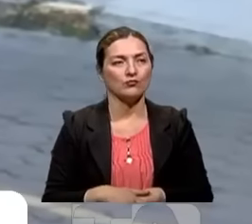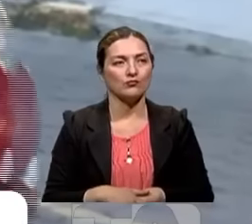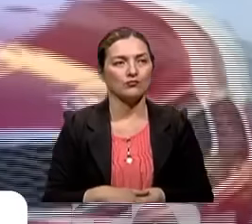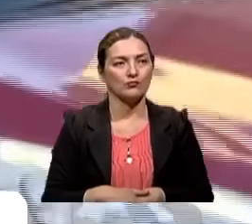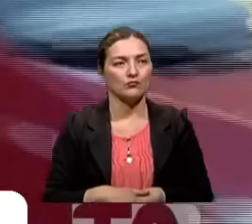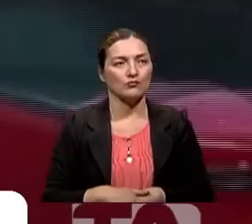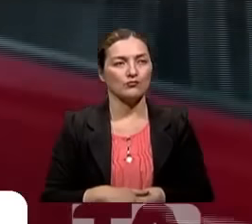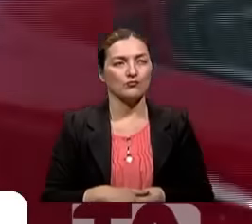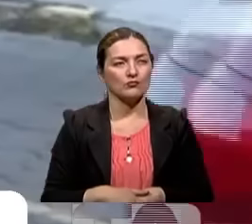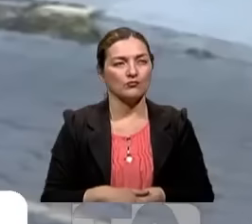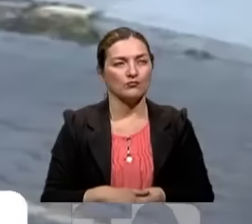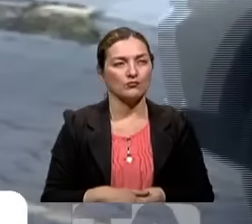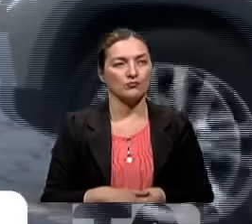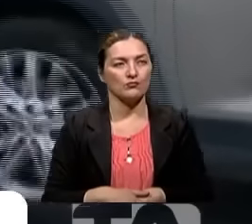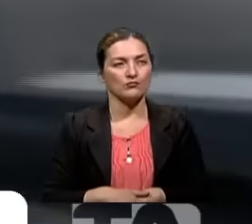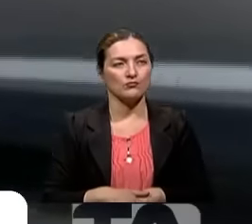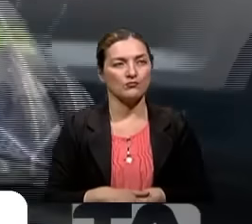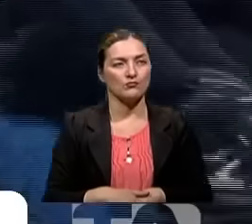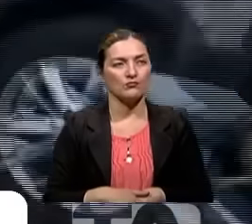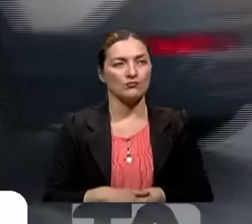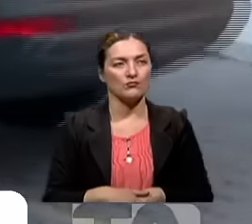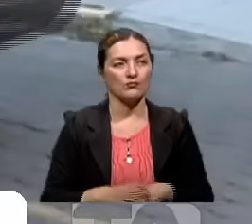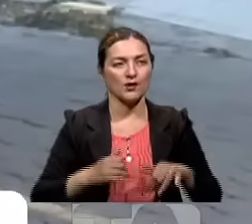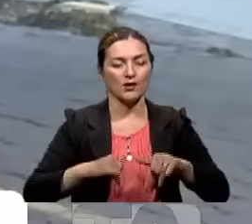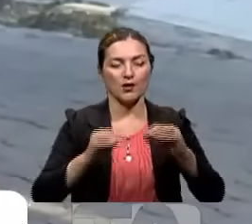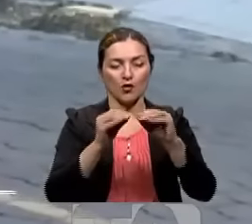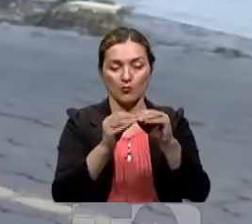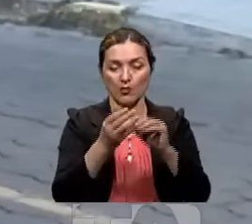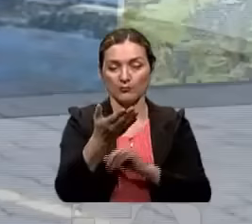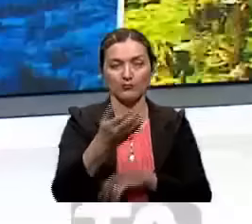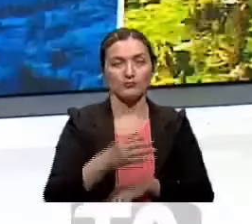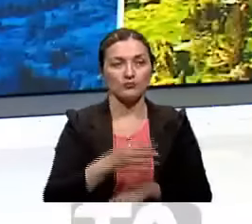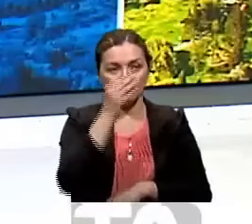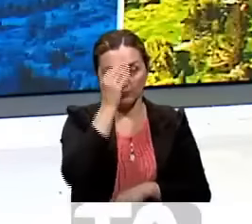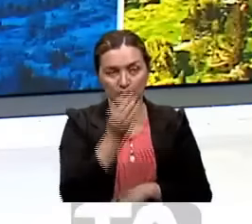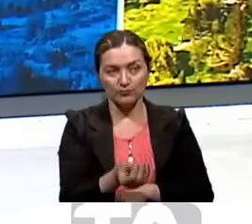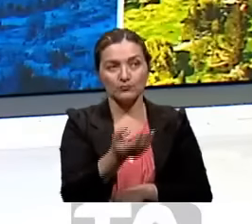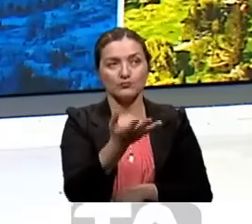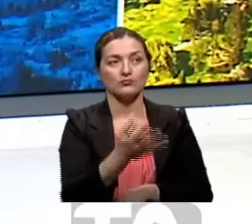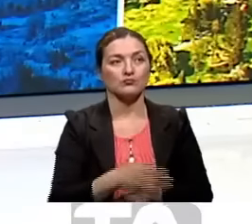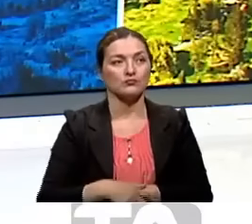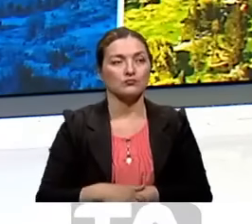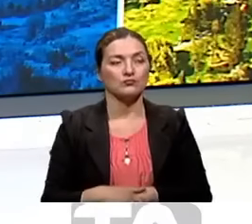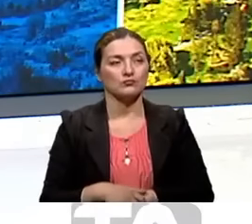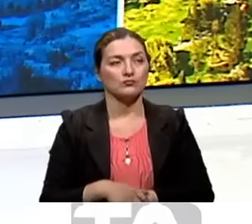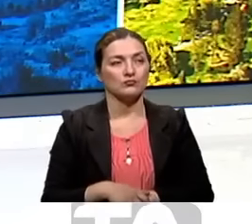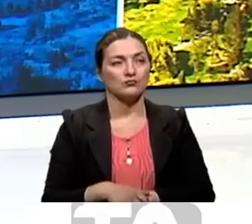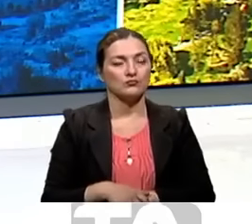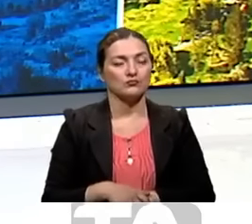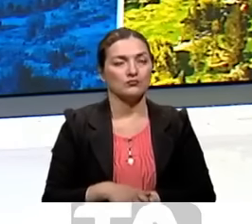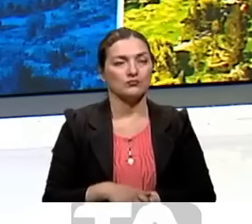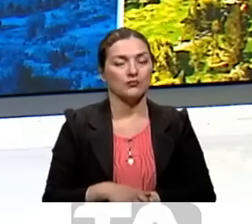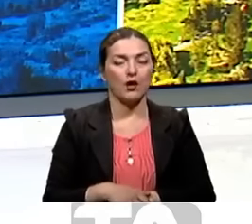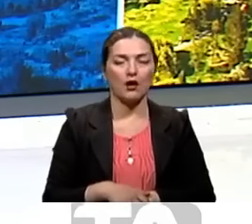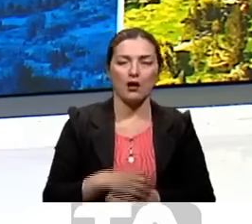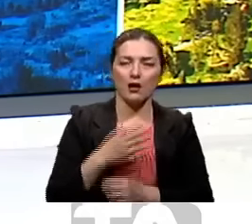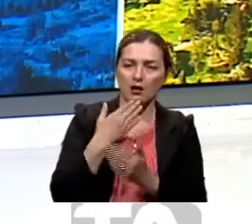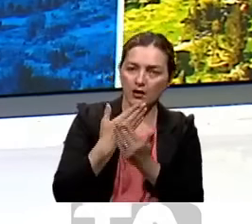capital. Con estas imágenes y con esta información, nosotros nuevamente retornamos con ustedes en estudios. Muy buenos días. Buenos días, Gus, gracias por